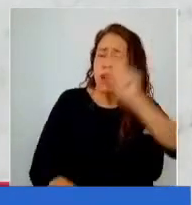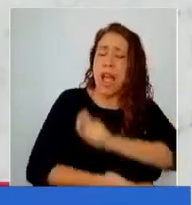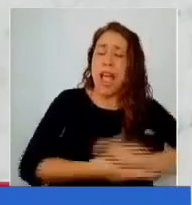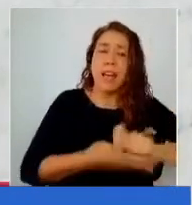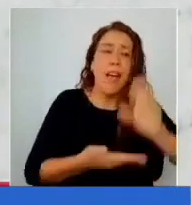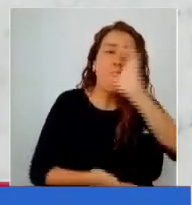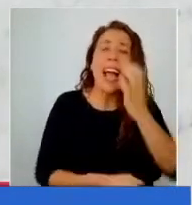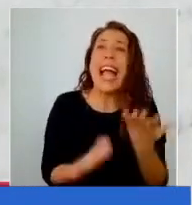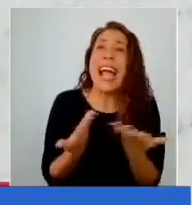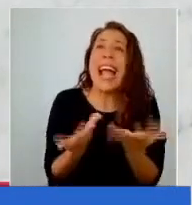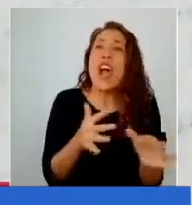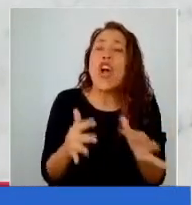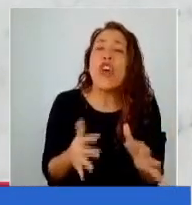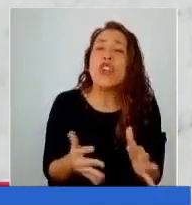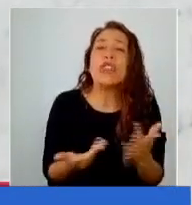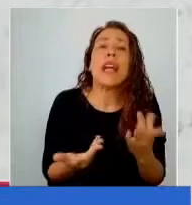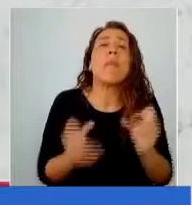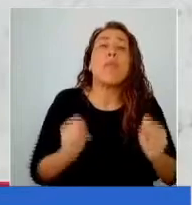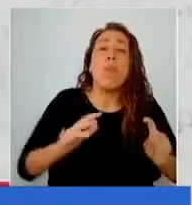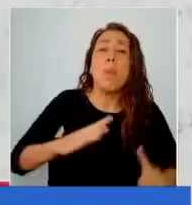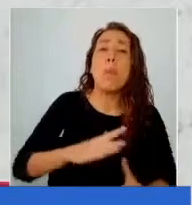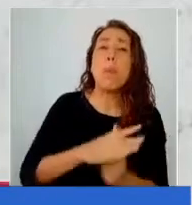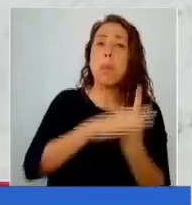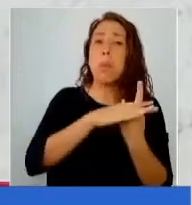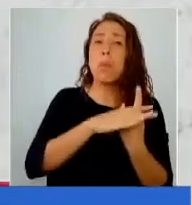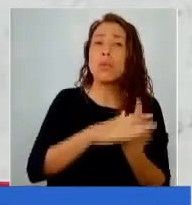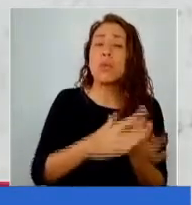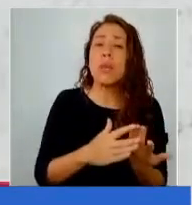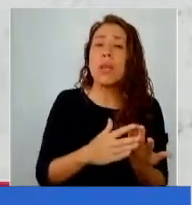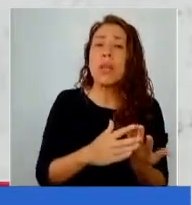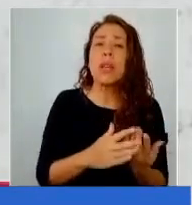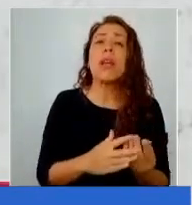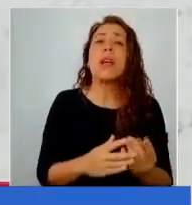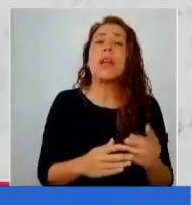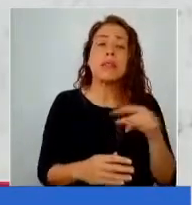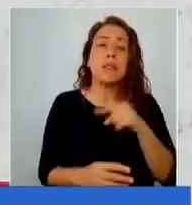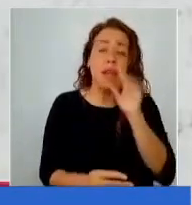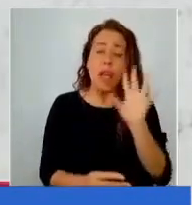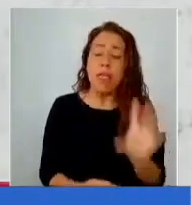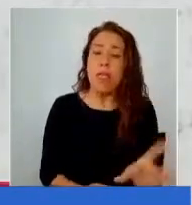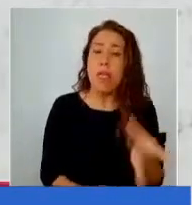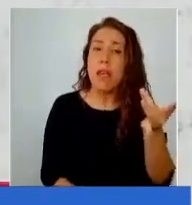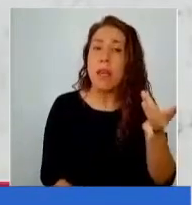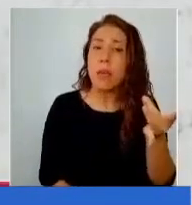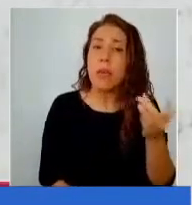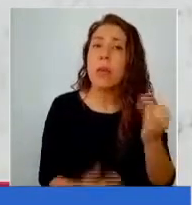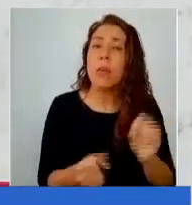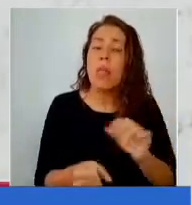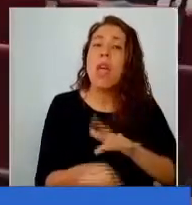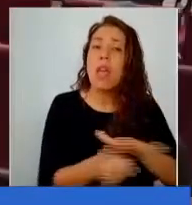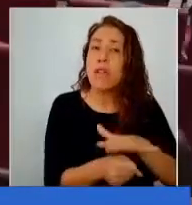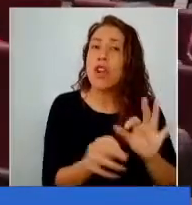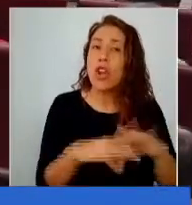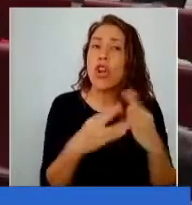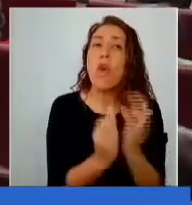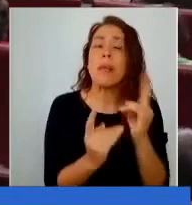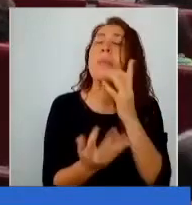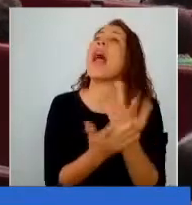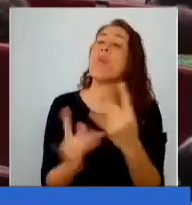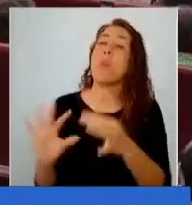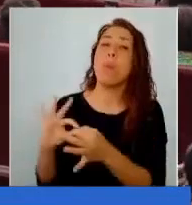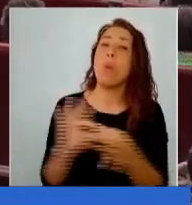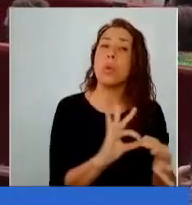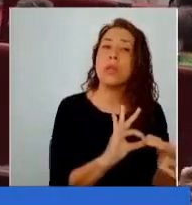detenedor original sin que me dé cuenta que sus tesis concluyen plenamente en una causa Pero al final